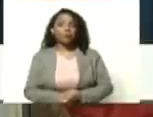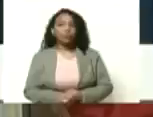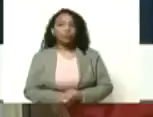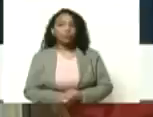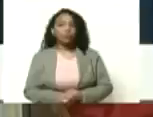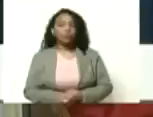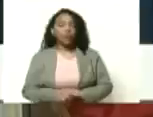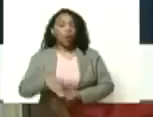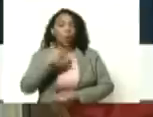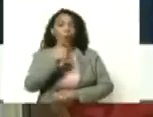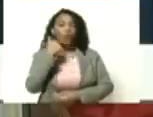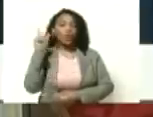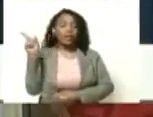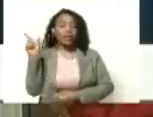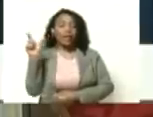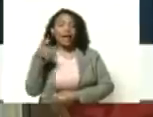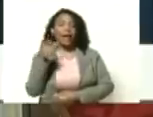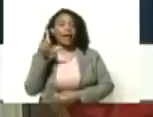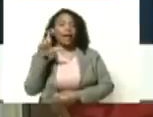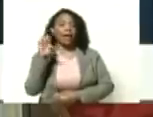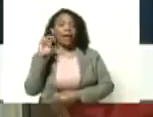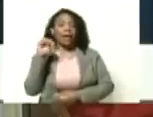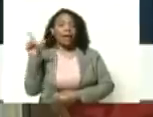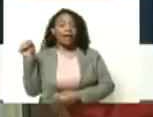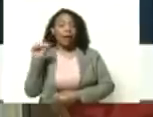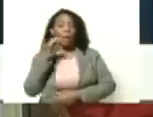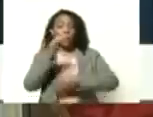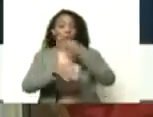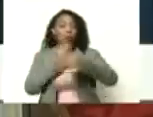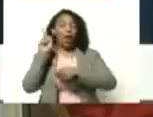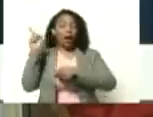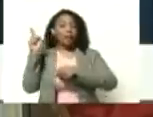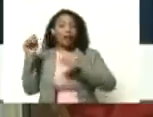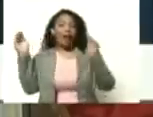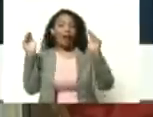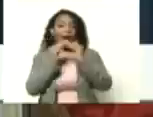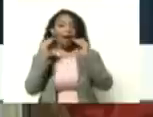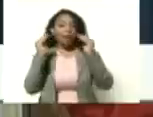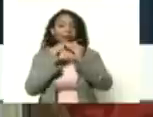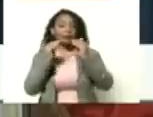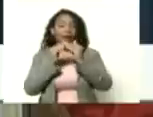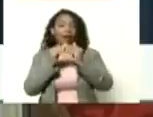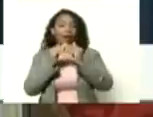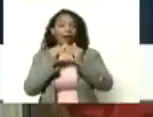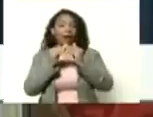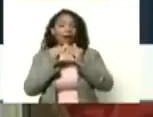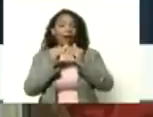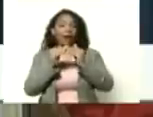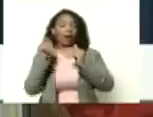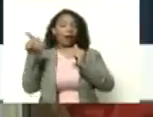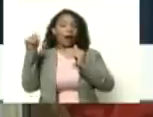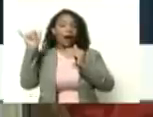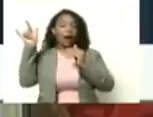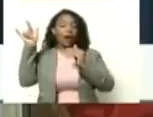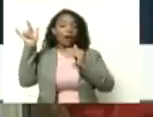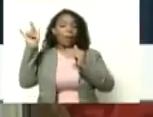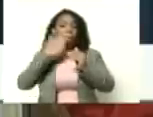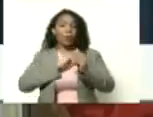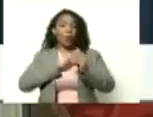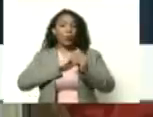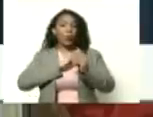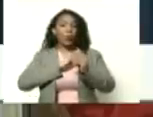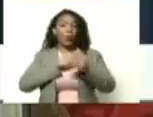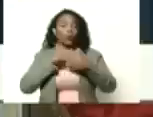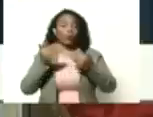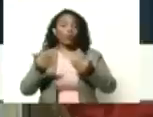cuando de la tablet en castellano y nos habla de esa finca que está en propiedad de